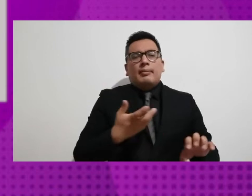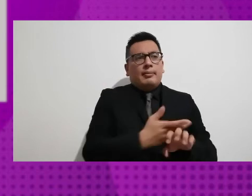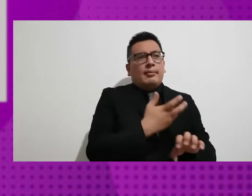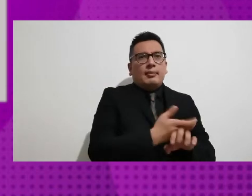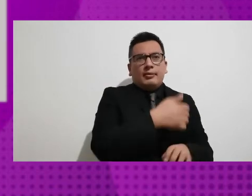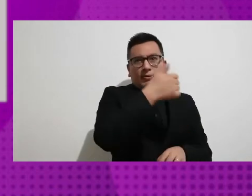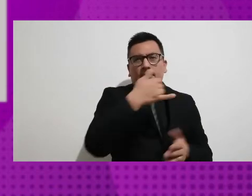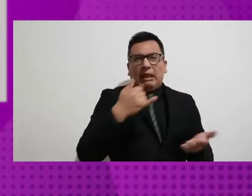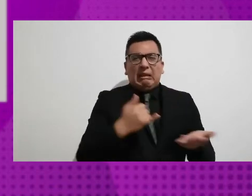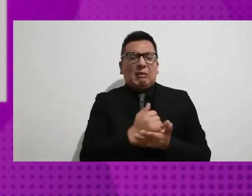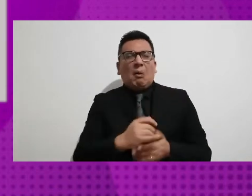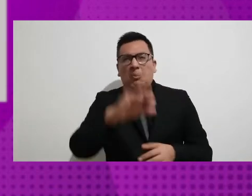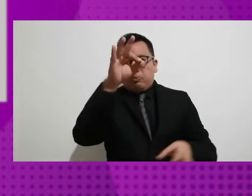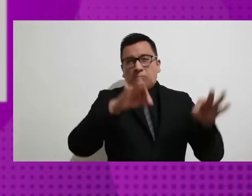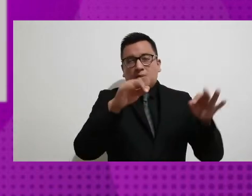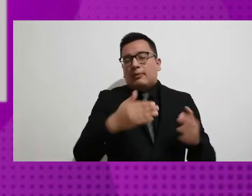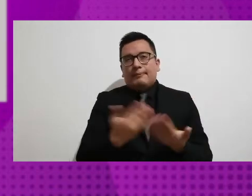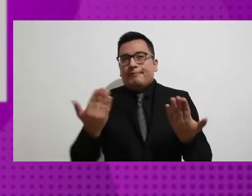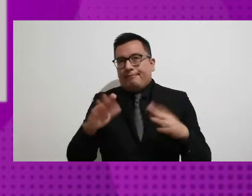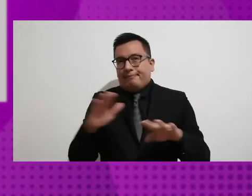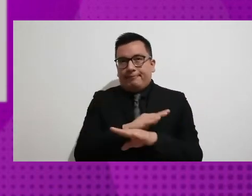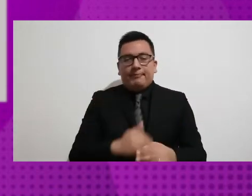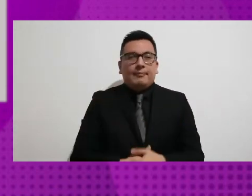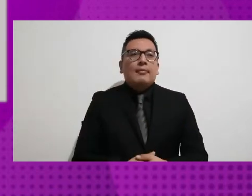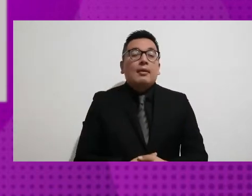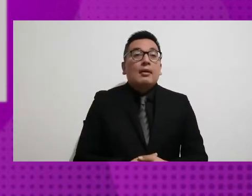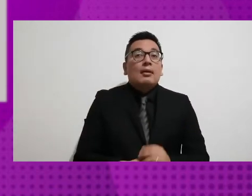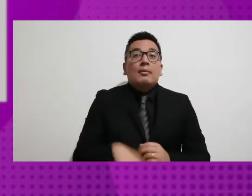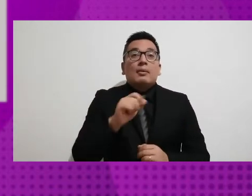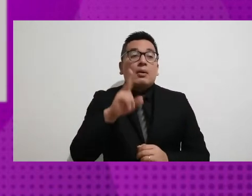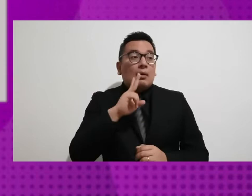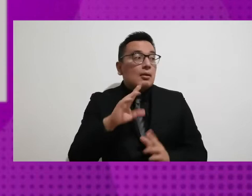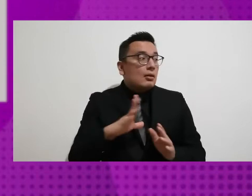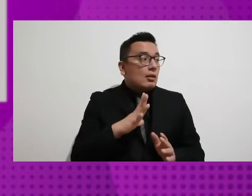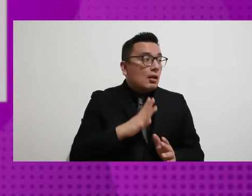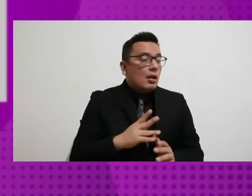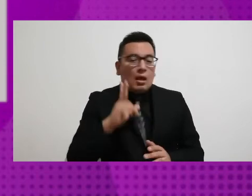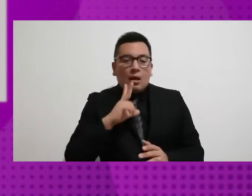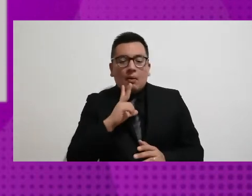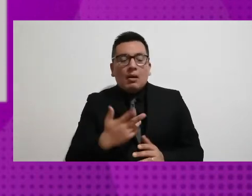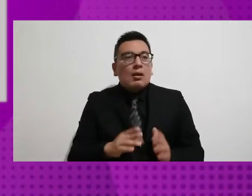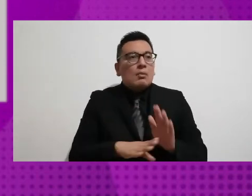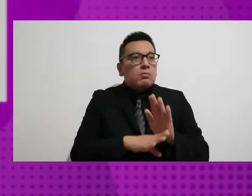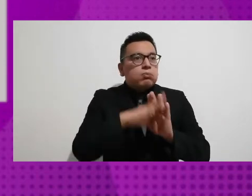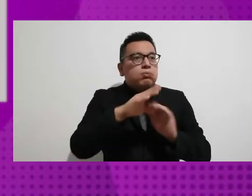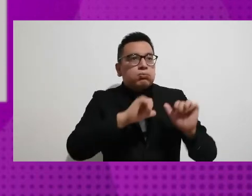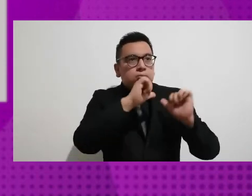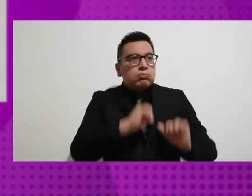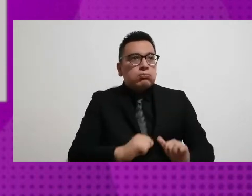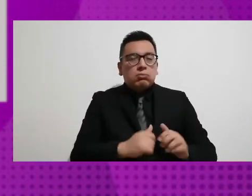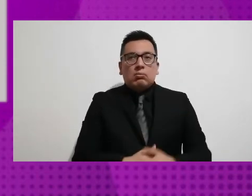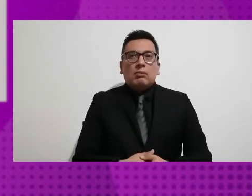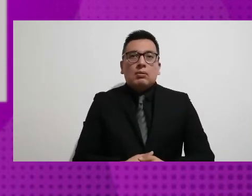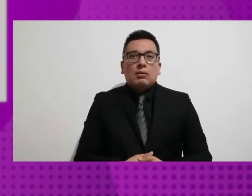a las entidades federativas, así como el ejercicio de las atribuciones especiales de asunción y atracción